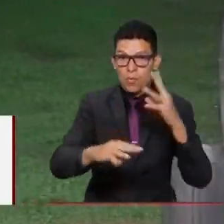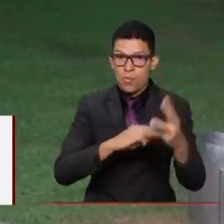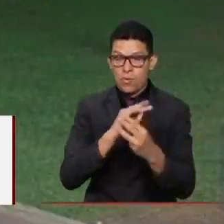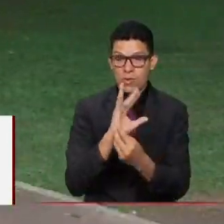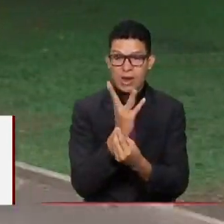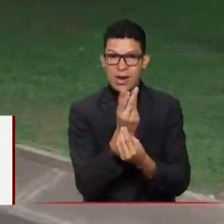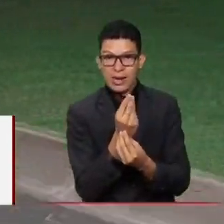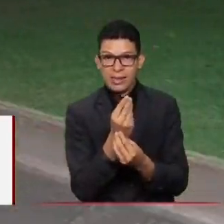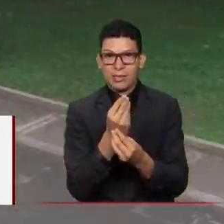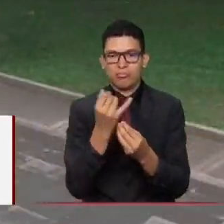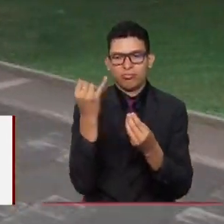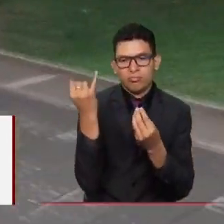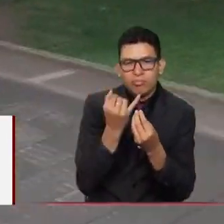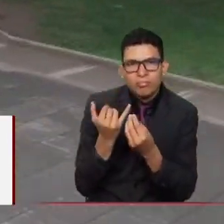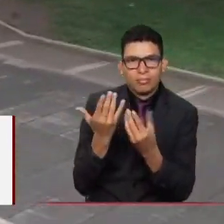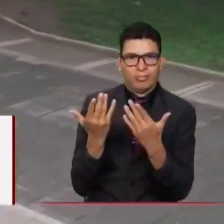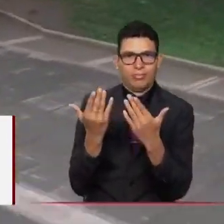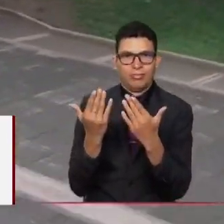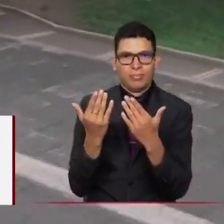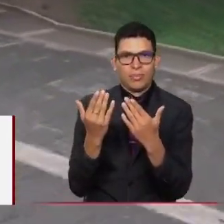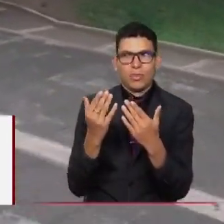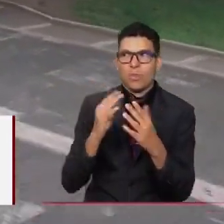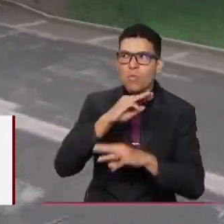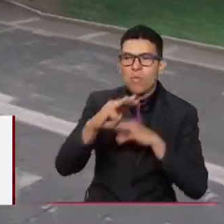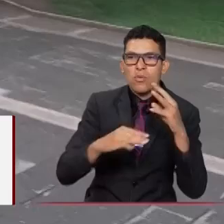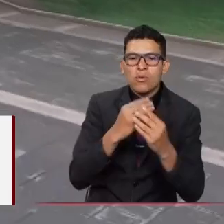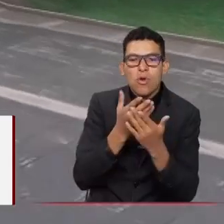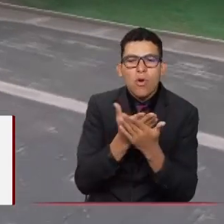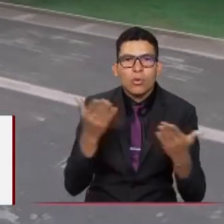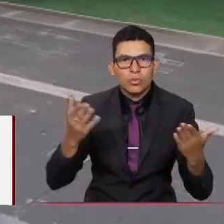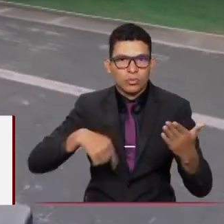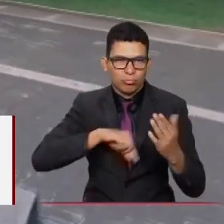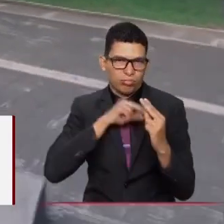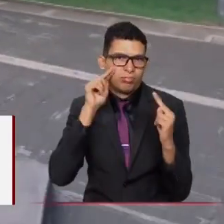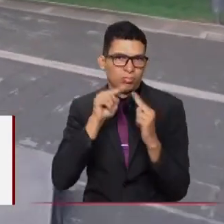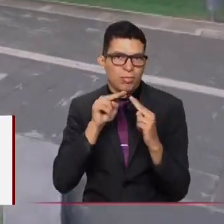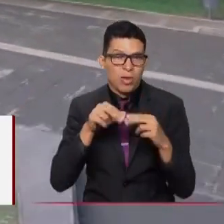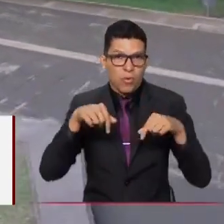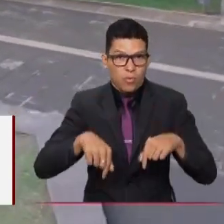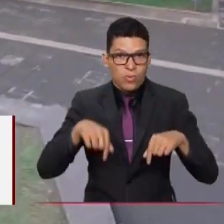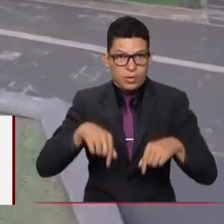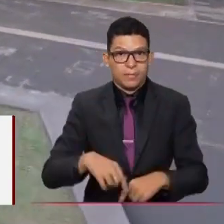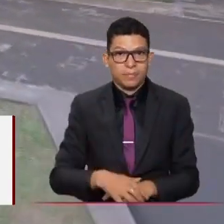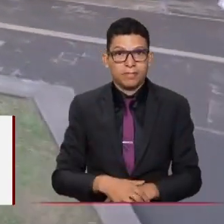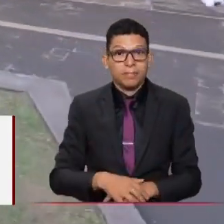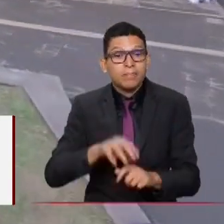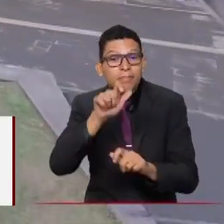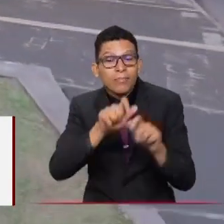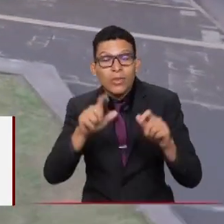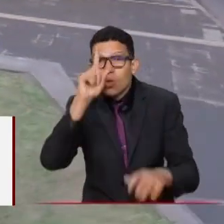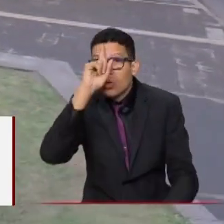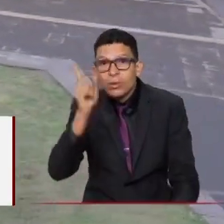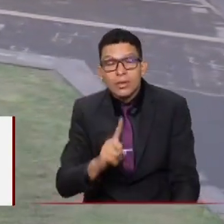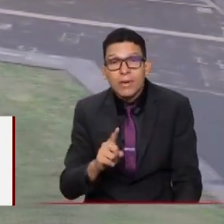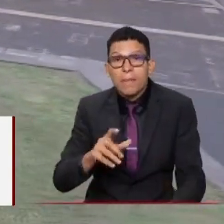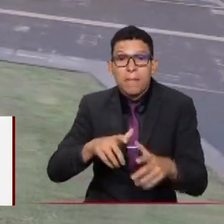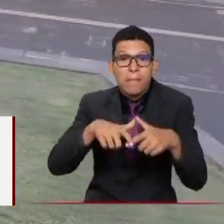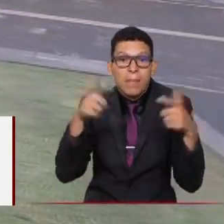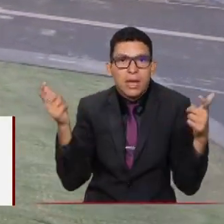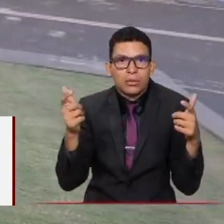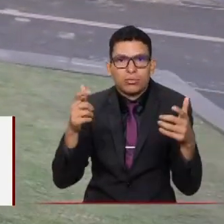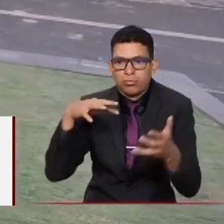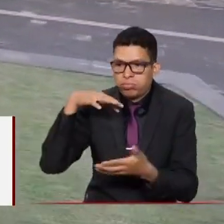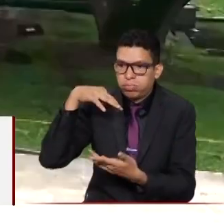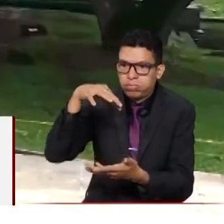arte, el mundo del diseño, el mundo de los objetos como los conocemos hoy en día. Las personas no saben que la mayoría de